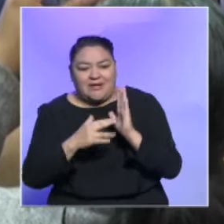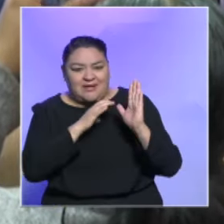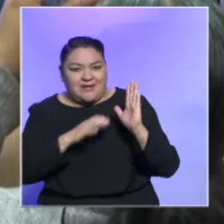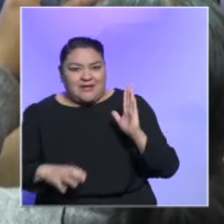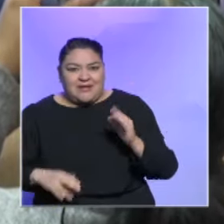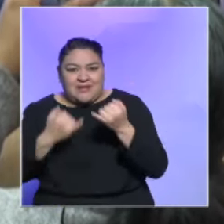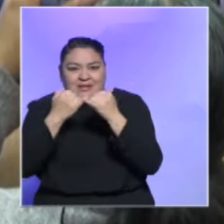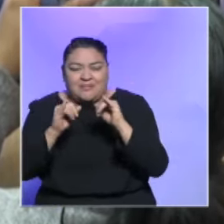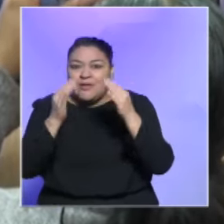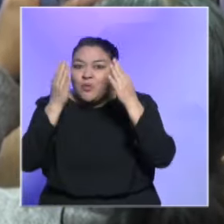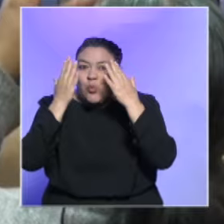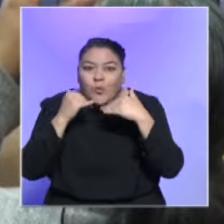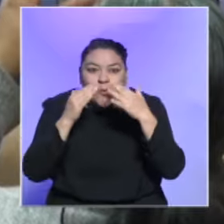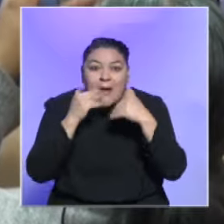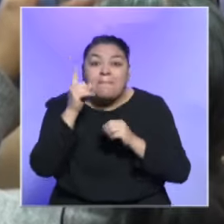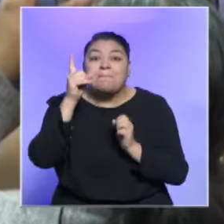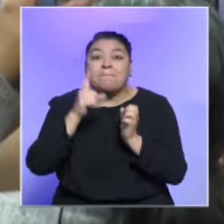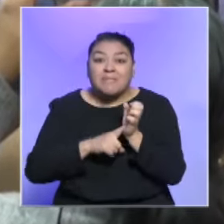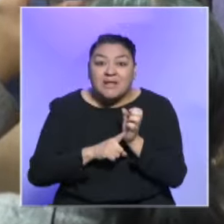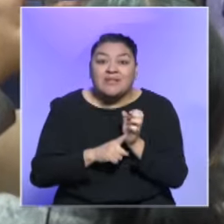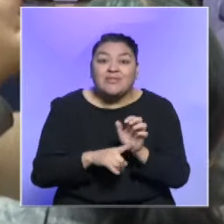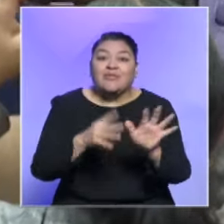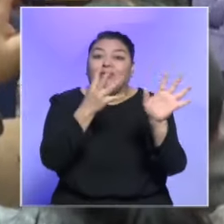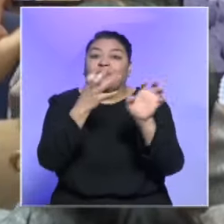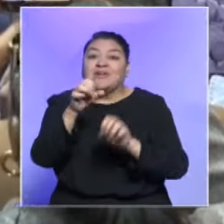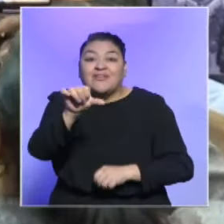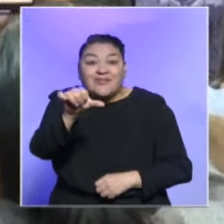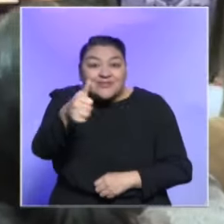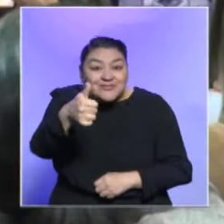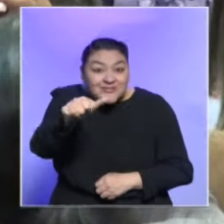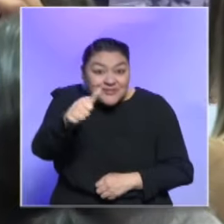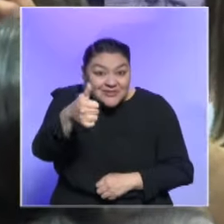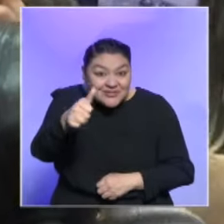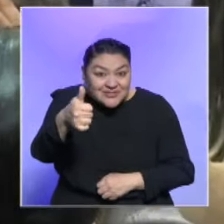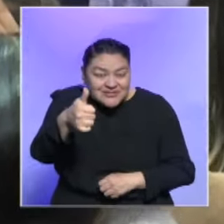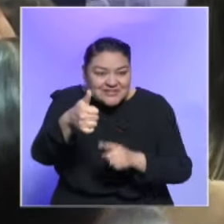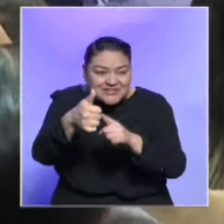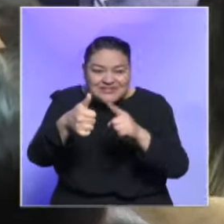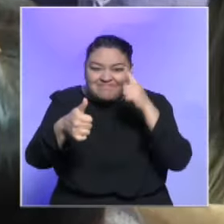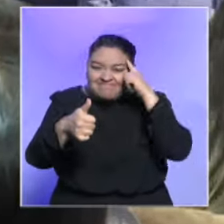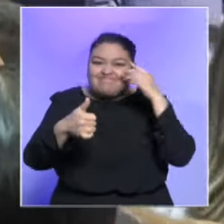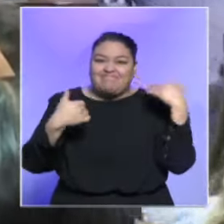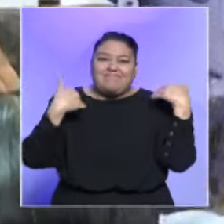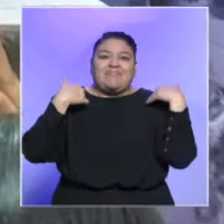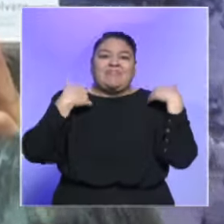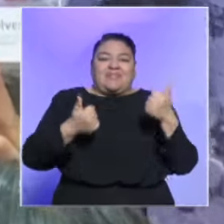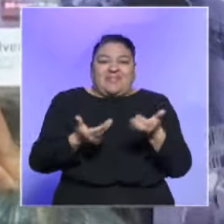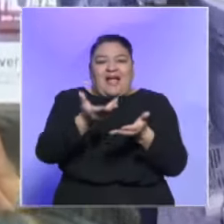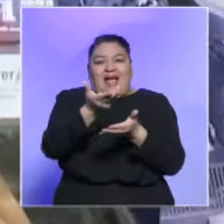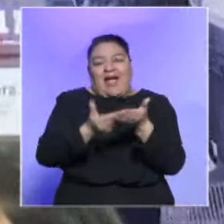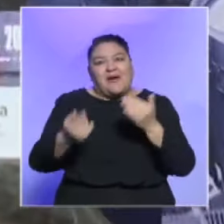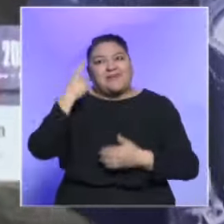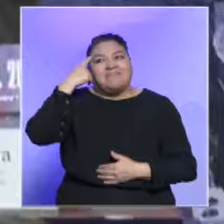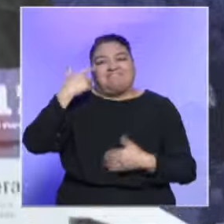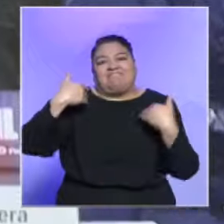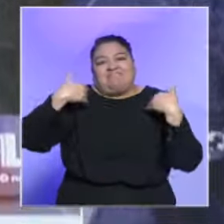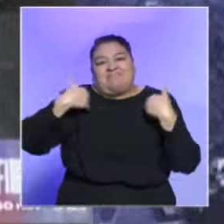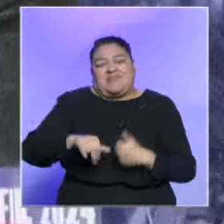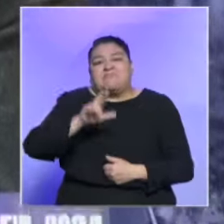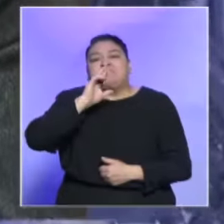independientes. Eso es muy importante recordar, porque cuando uno ve eso, entiende por qué hoy se está proponiendo que